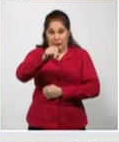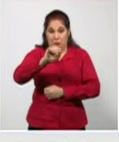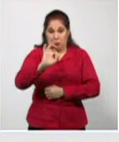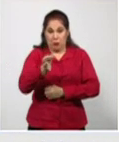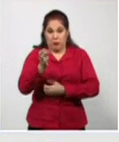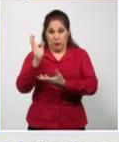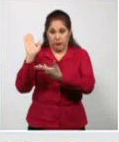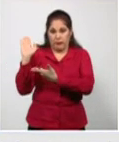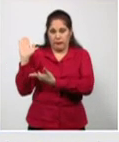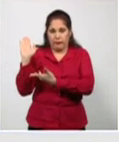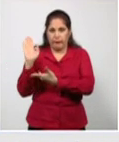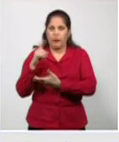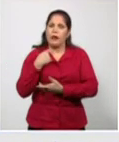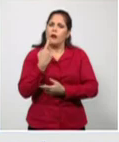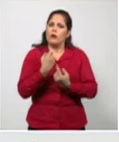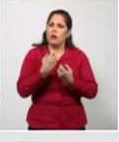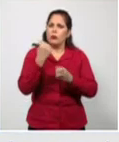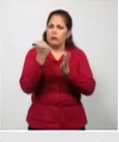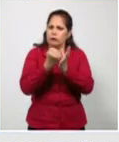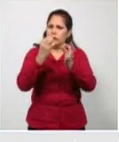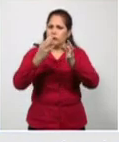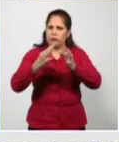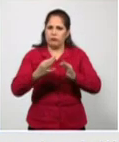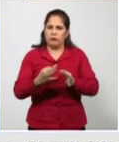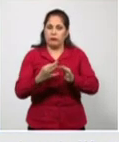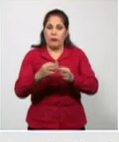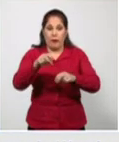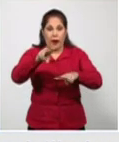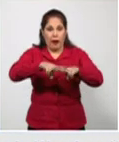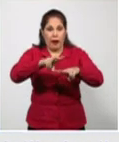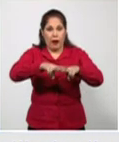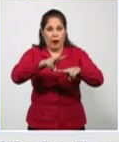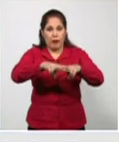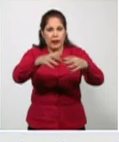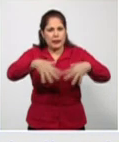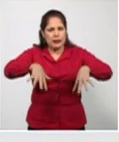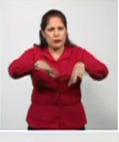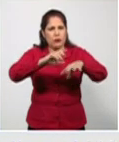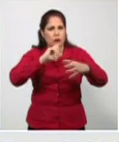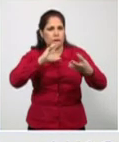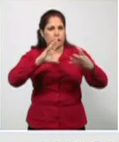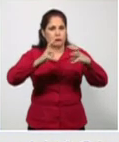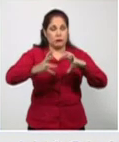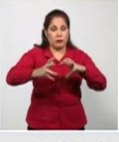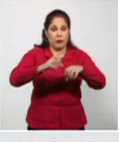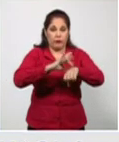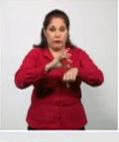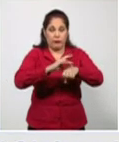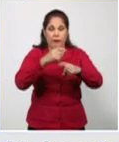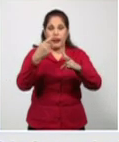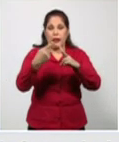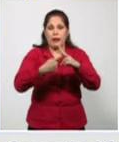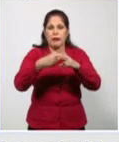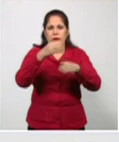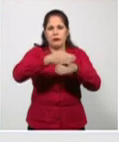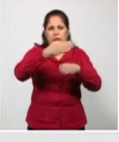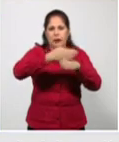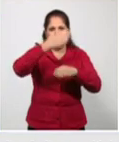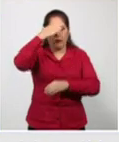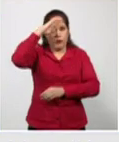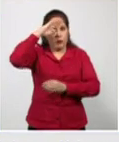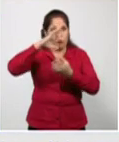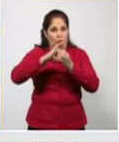permiten es ratificar que La Habana, con la situación más compleja, y Santiago y Guantánamo en el oriente